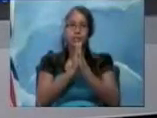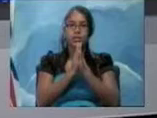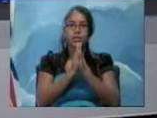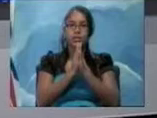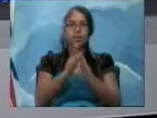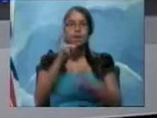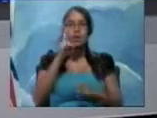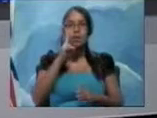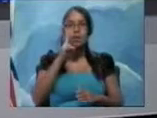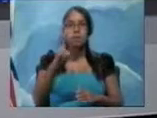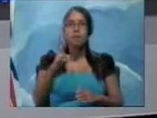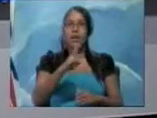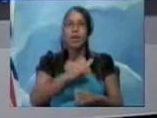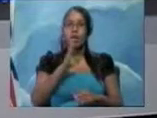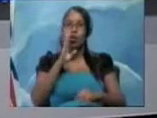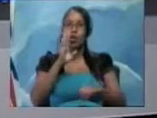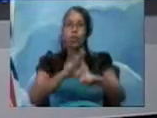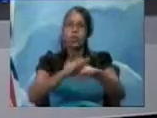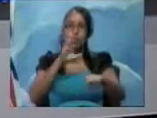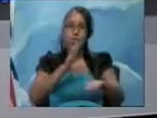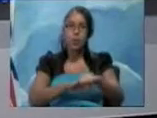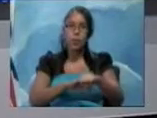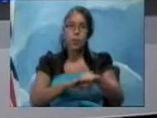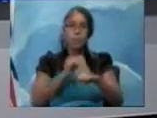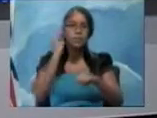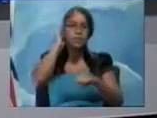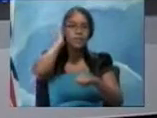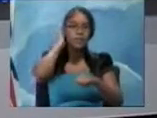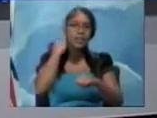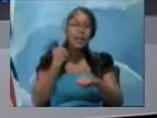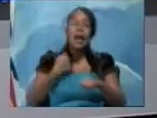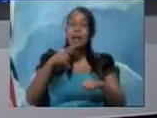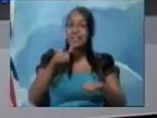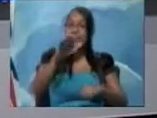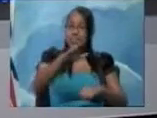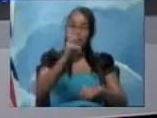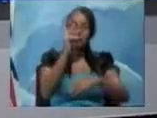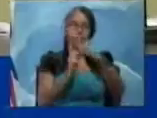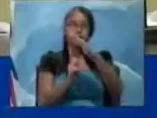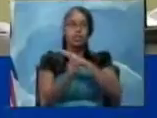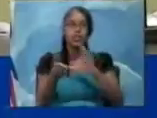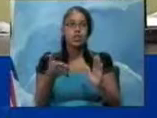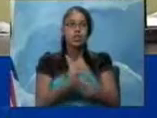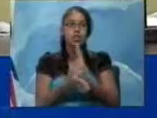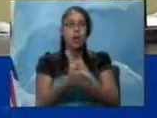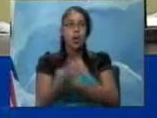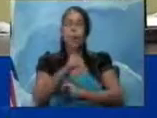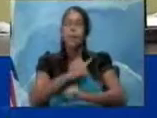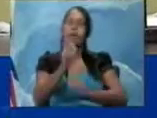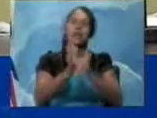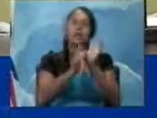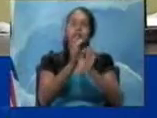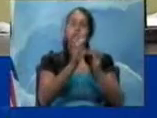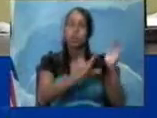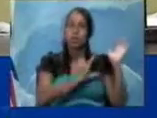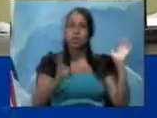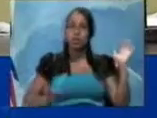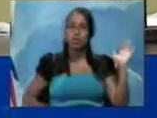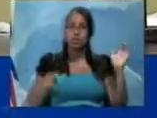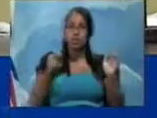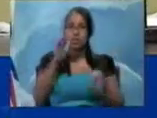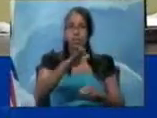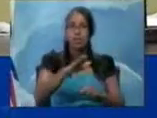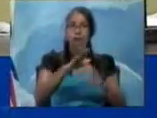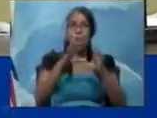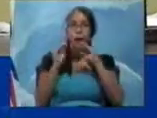vea corrupción corrupción Allí está profetizando acerca del mesías Allí está hablando acerca